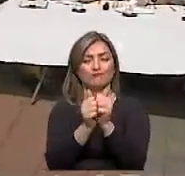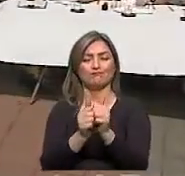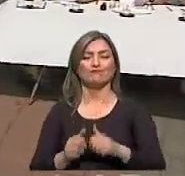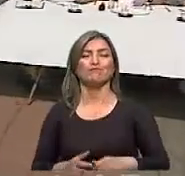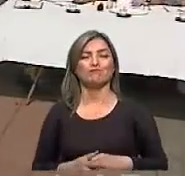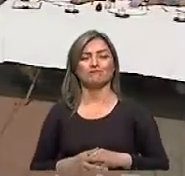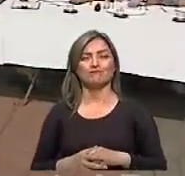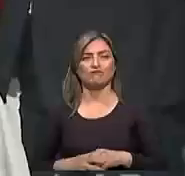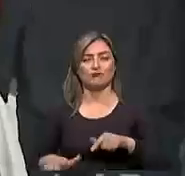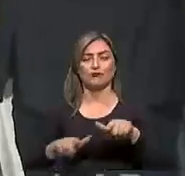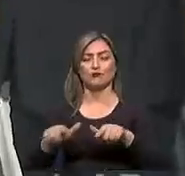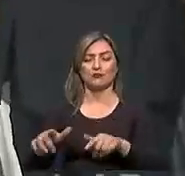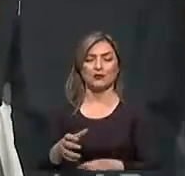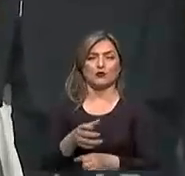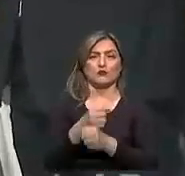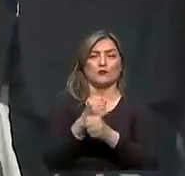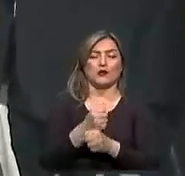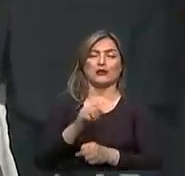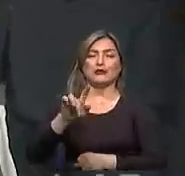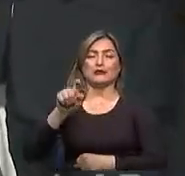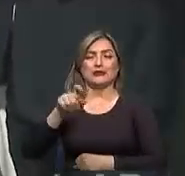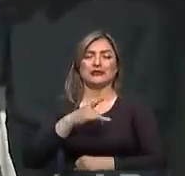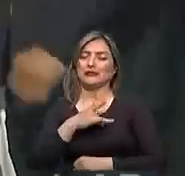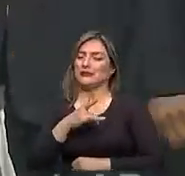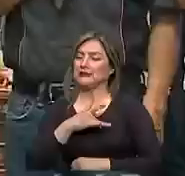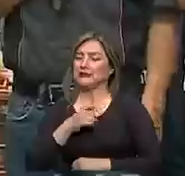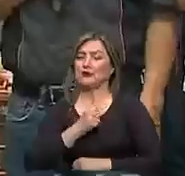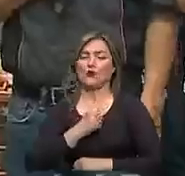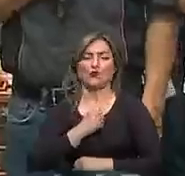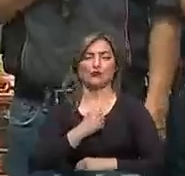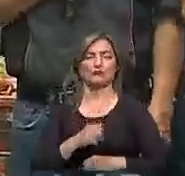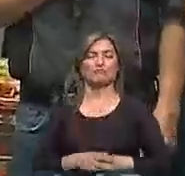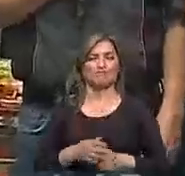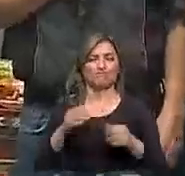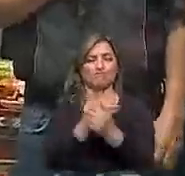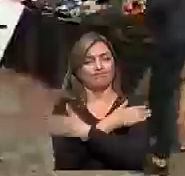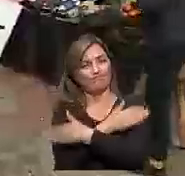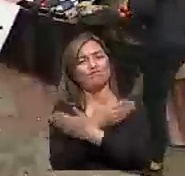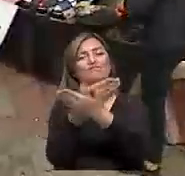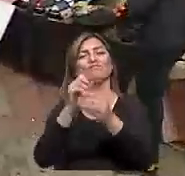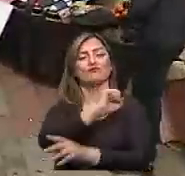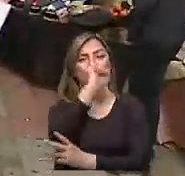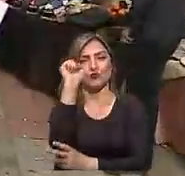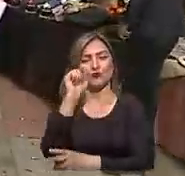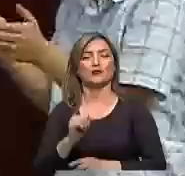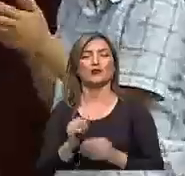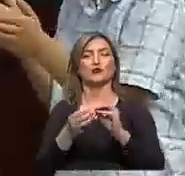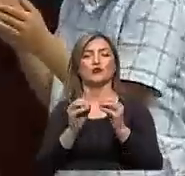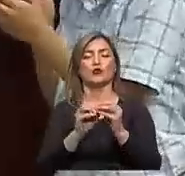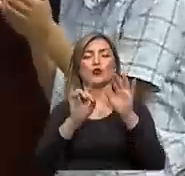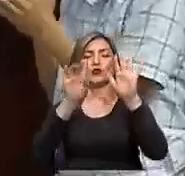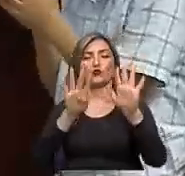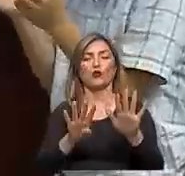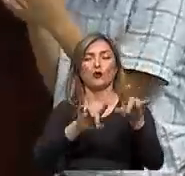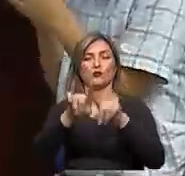y recuperar espacios de los que ahora más que nunca debemos apropiarnos. Felicidades a nuestros ganadores de esta, la novena edición